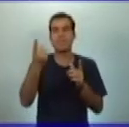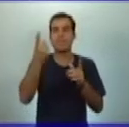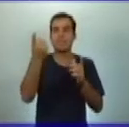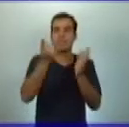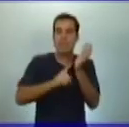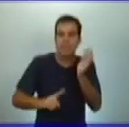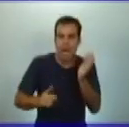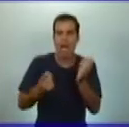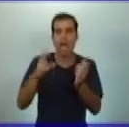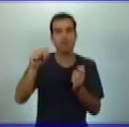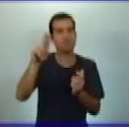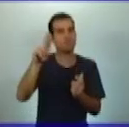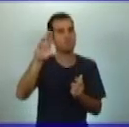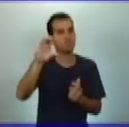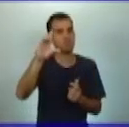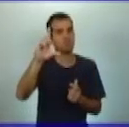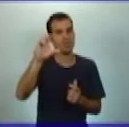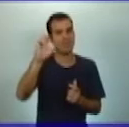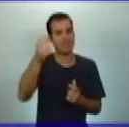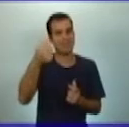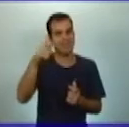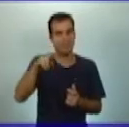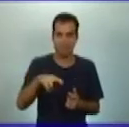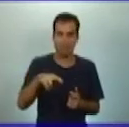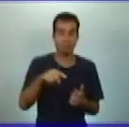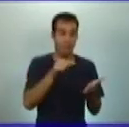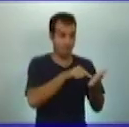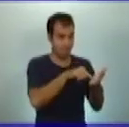recuadros del libro de texto.